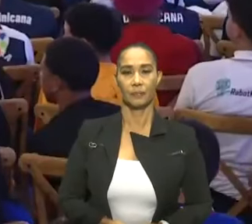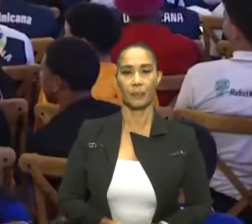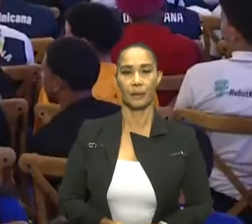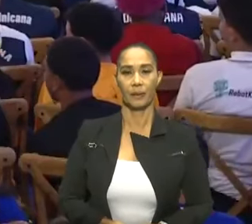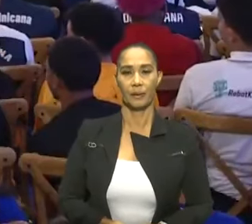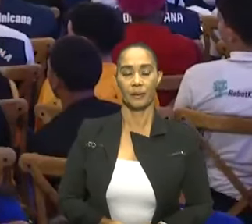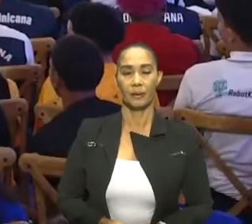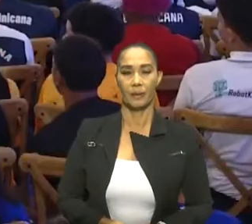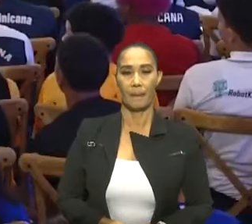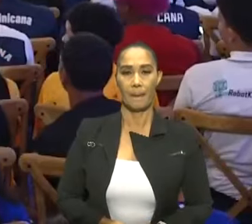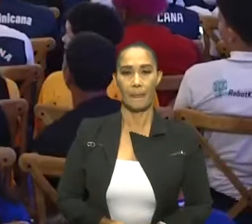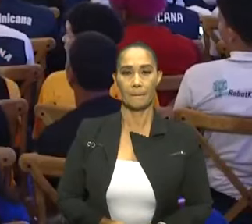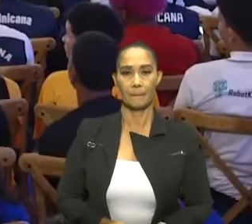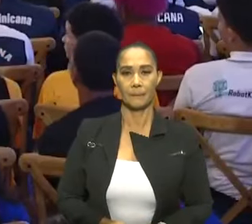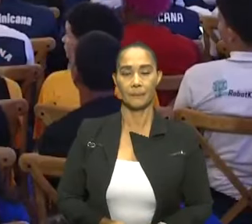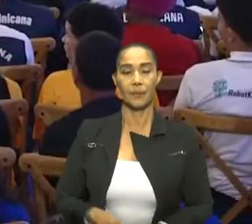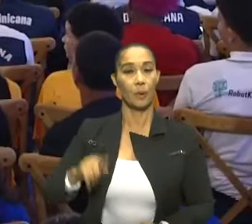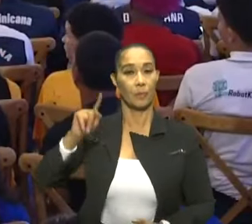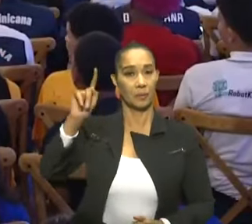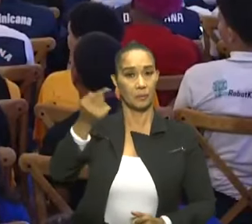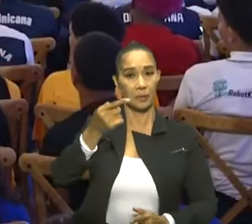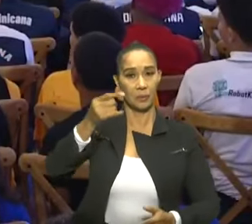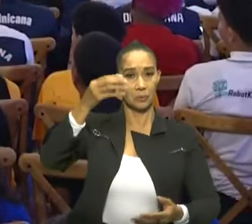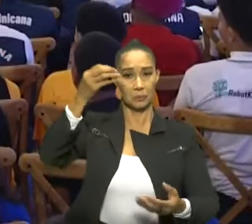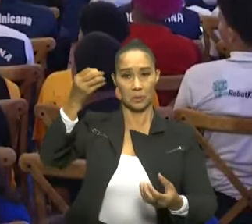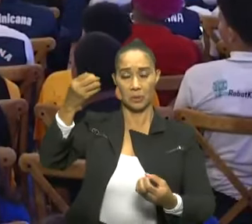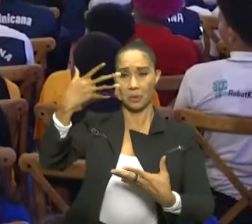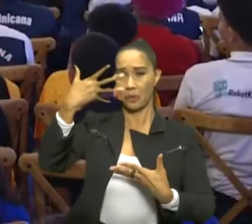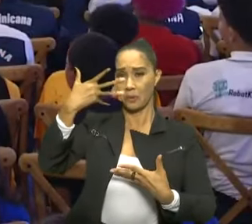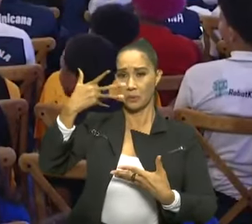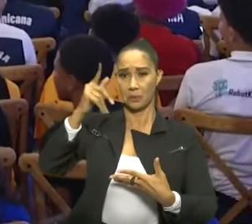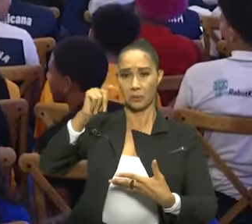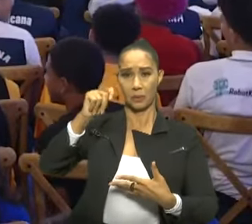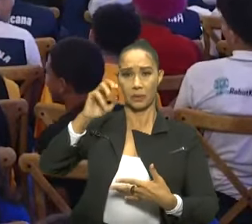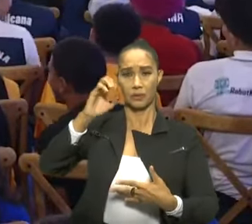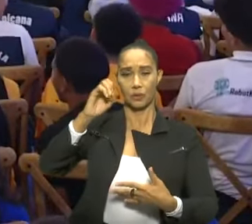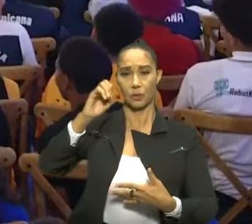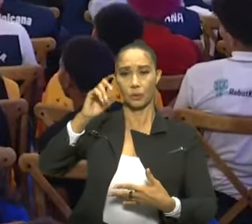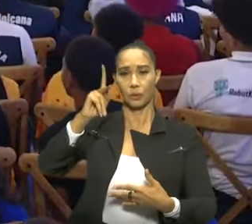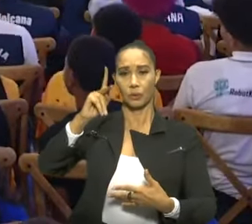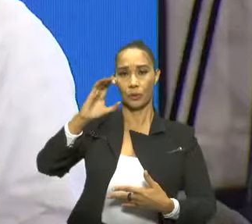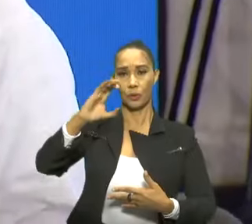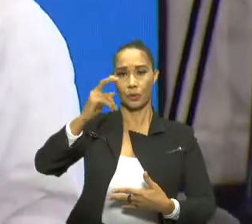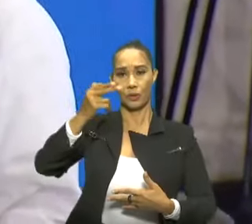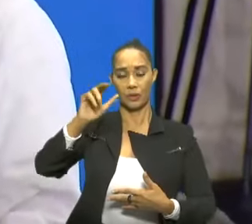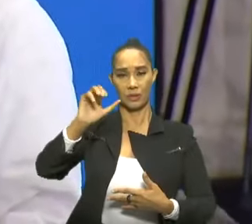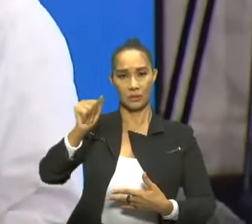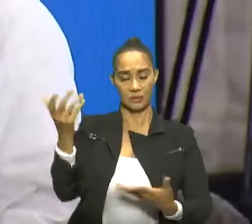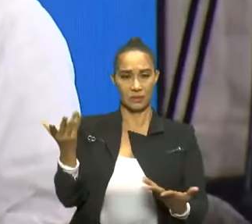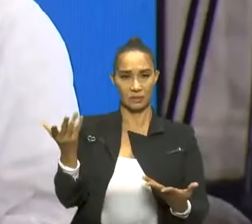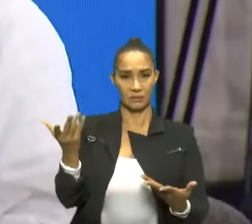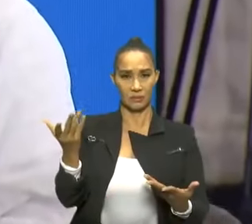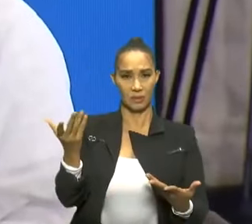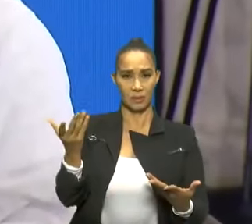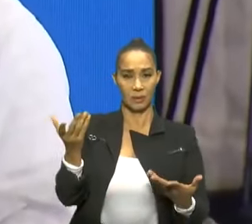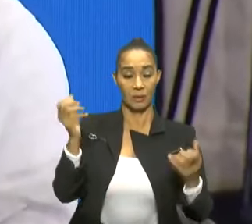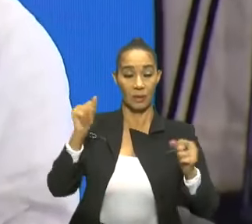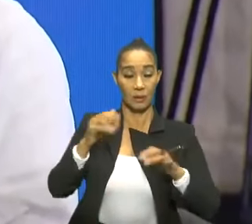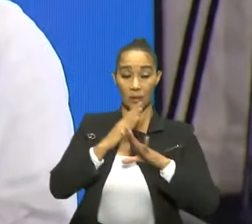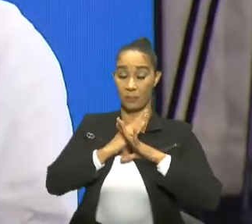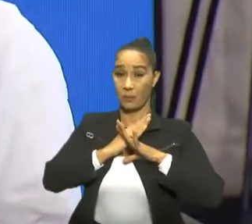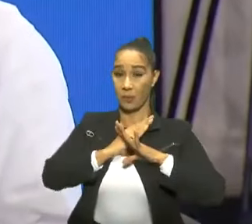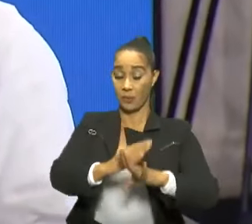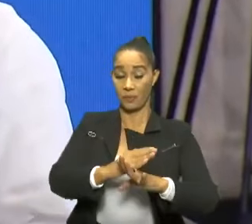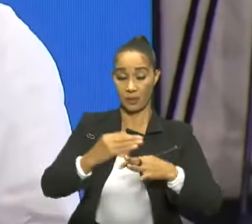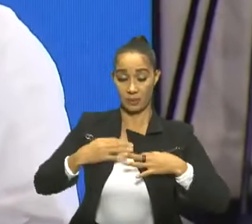Bueno, lo primero es que no tengo el dato de lo que hizo Toquicha, pero en definitiva es muy complicado poder uno prohibir que alguien se